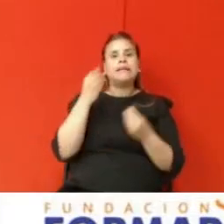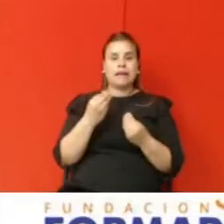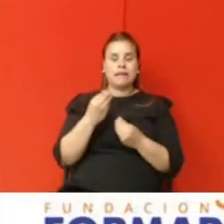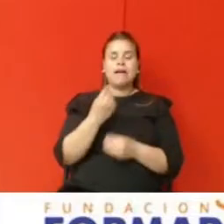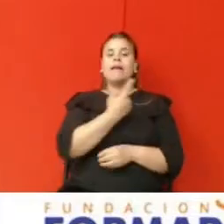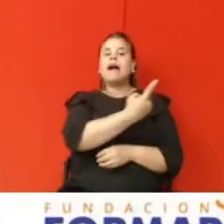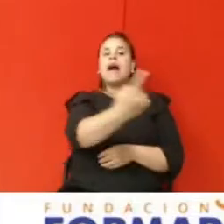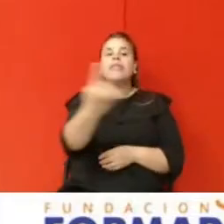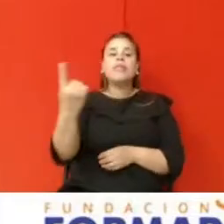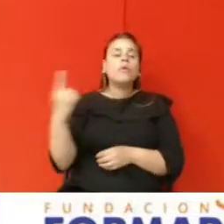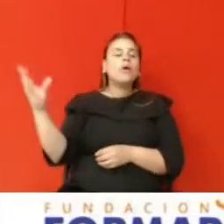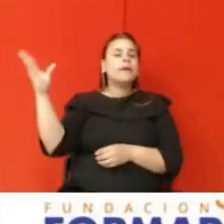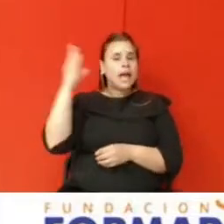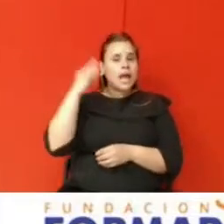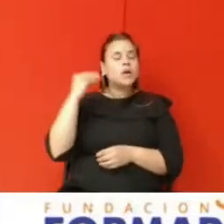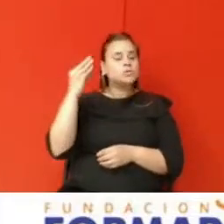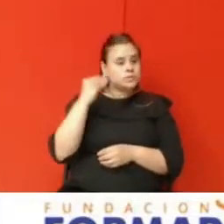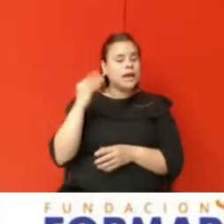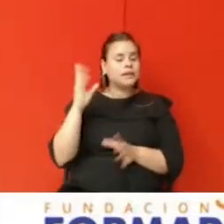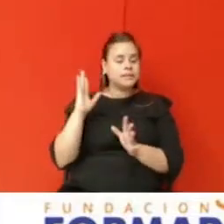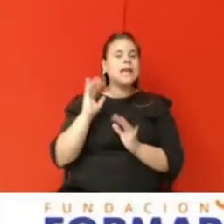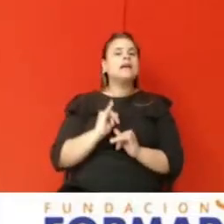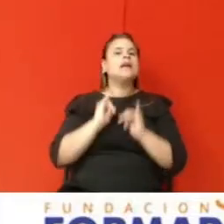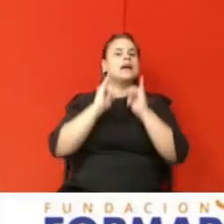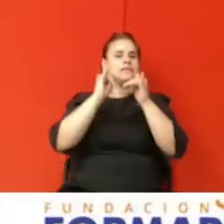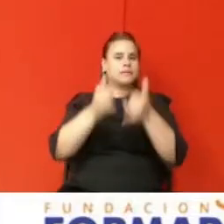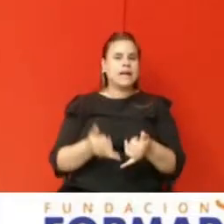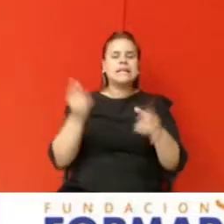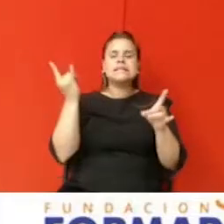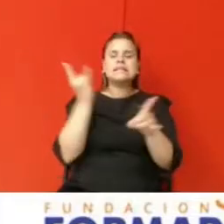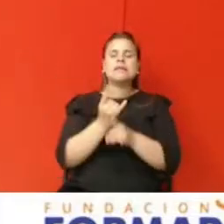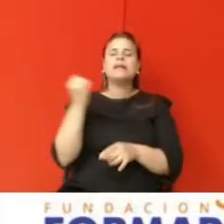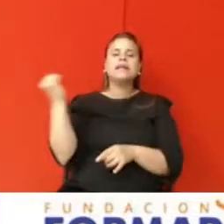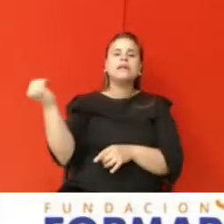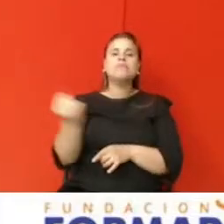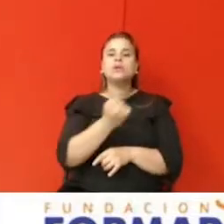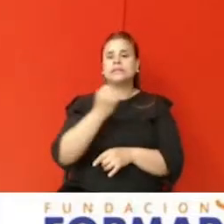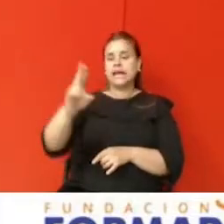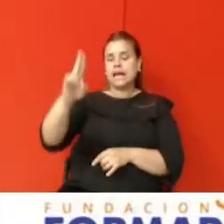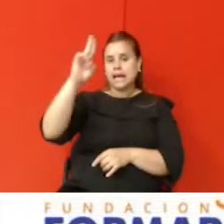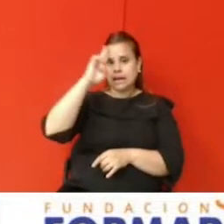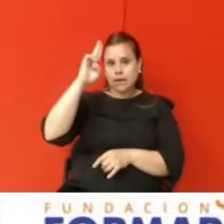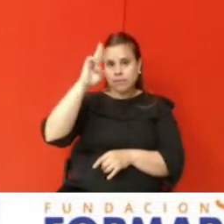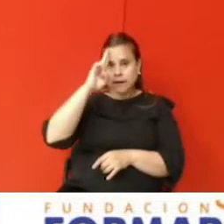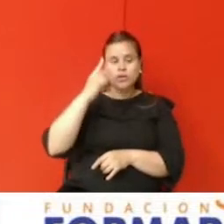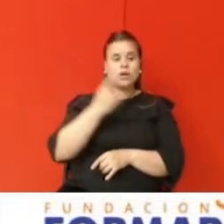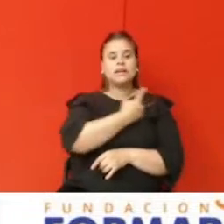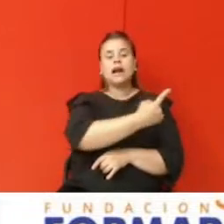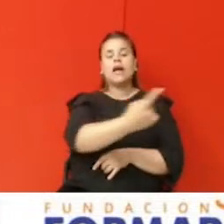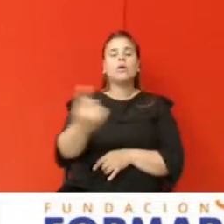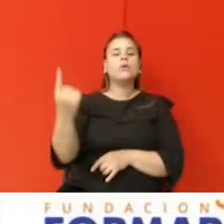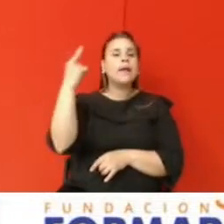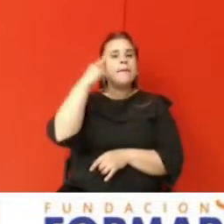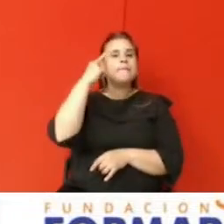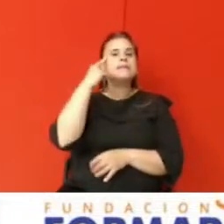escucharnos. La interacción siempre debe ser en el marco del respeto y pensar que el otro